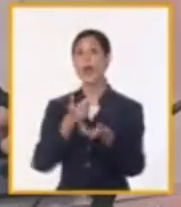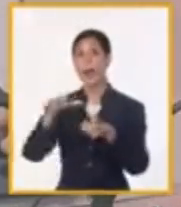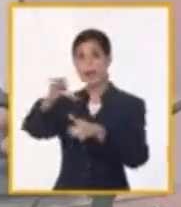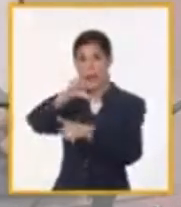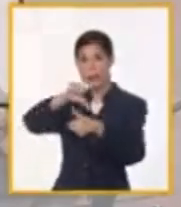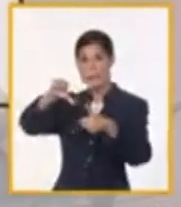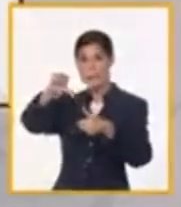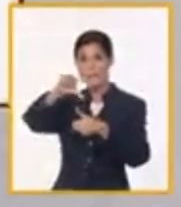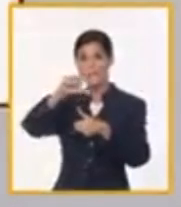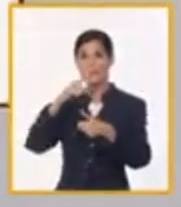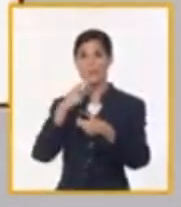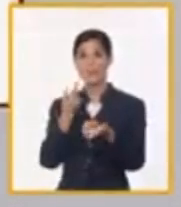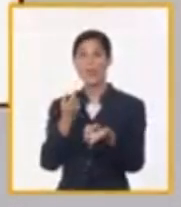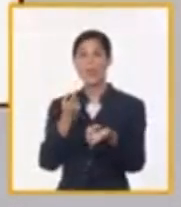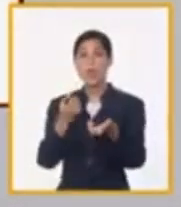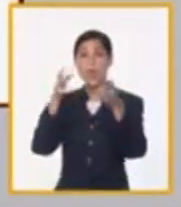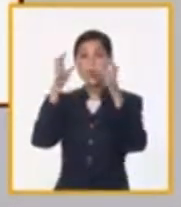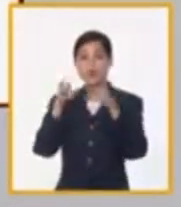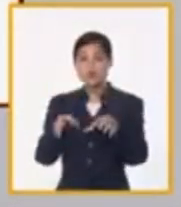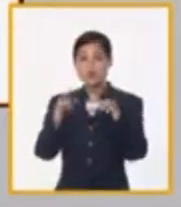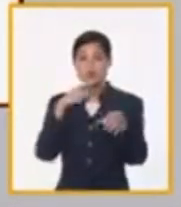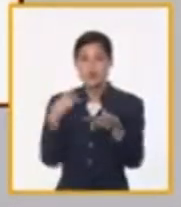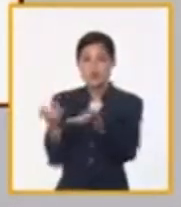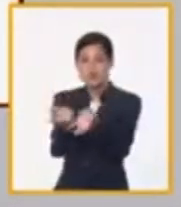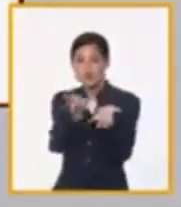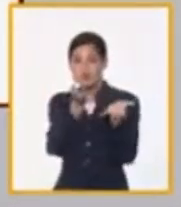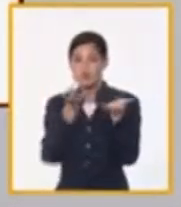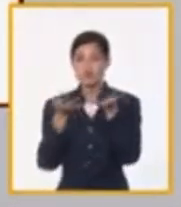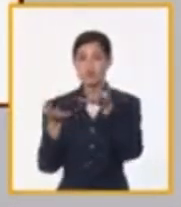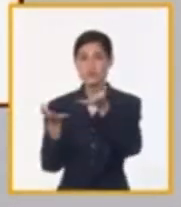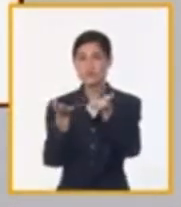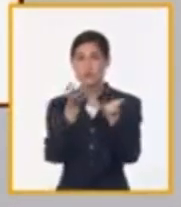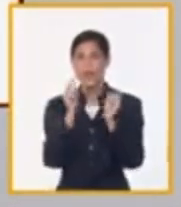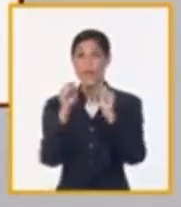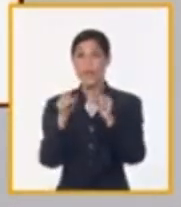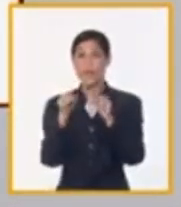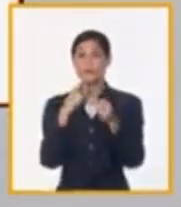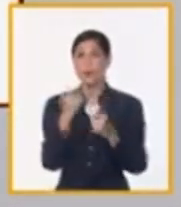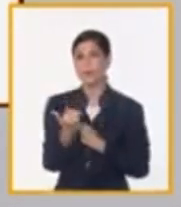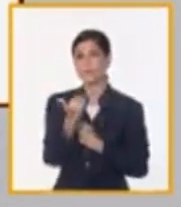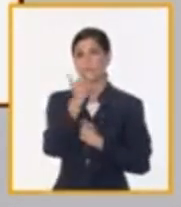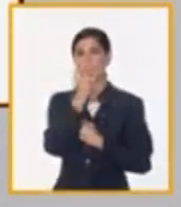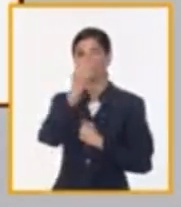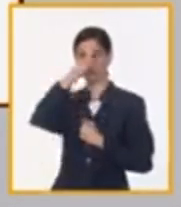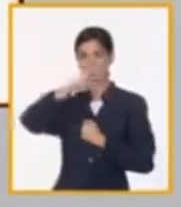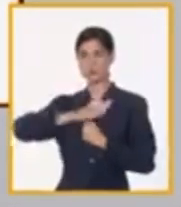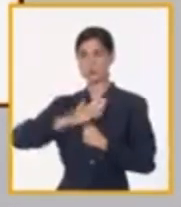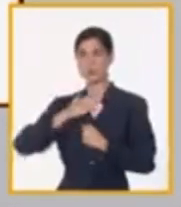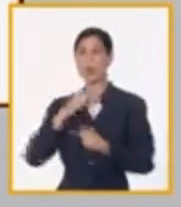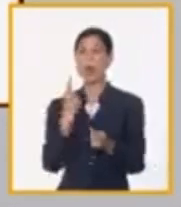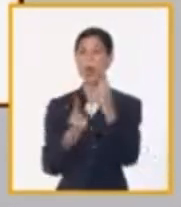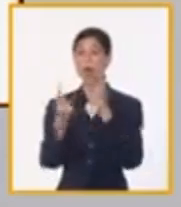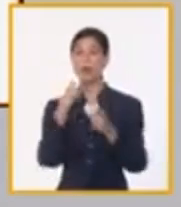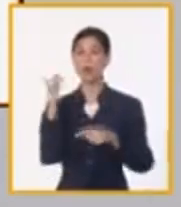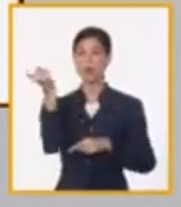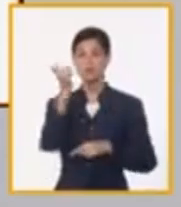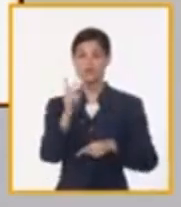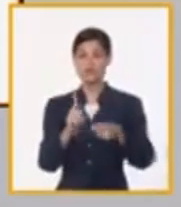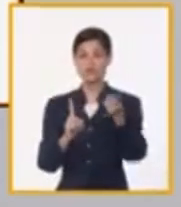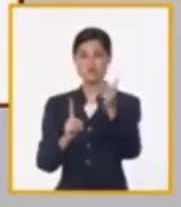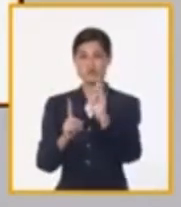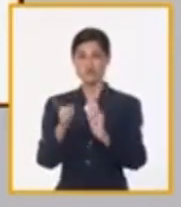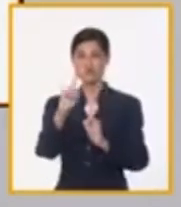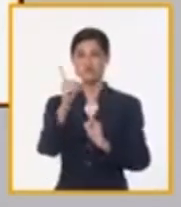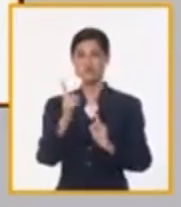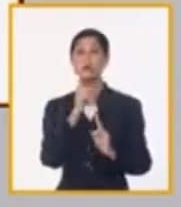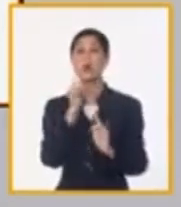una amplia zona de bajas presiones que tiene asociada una extensa área de nublados con chubascos lluvias y tormentas eléctricas que